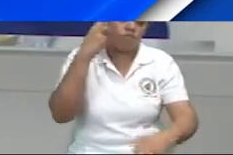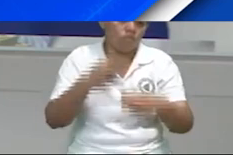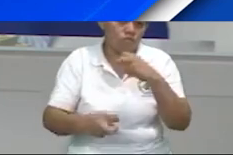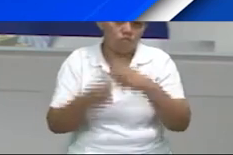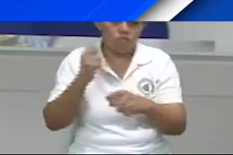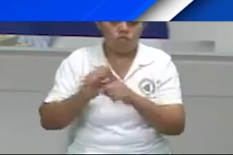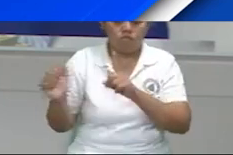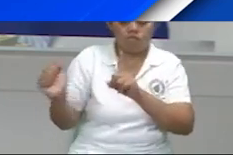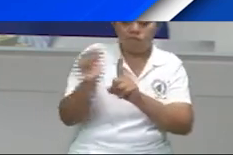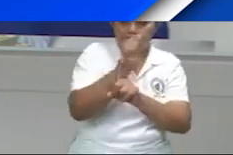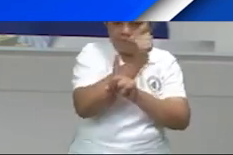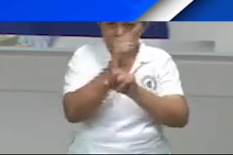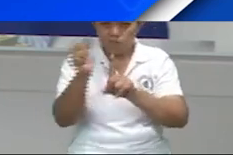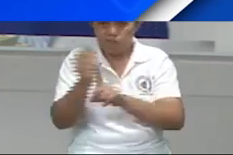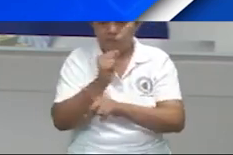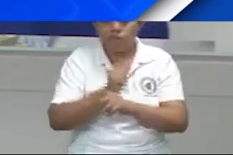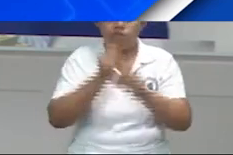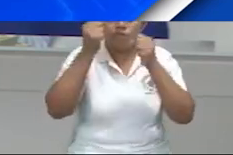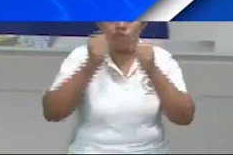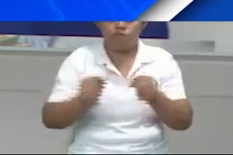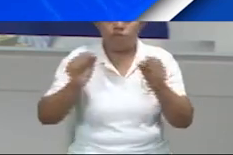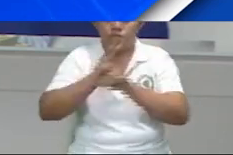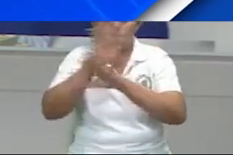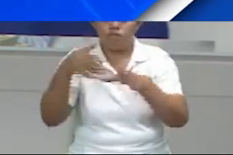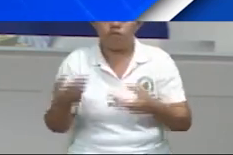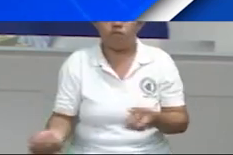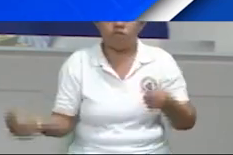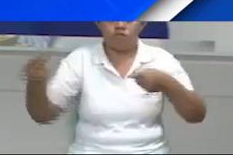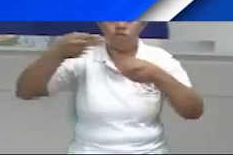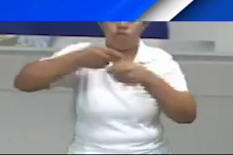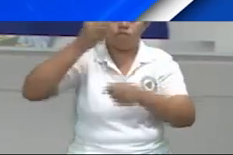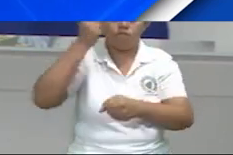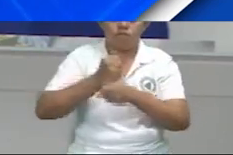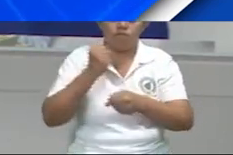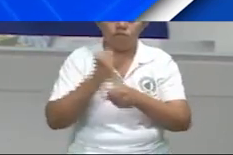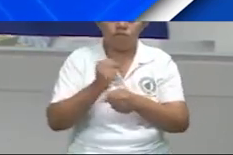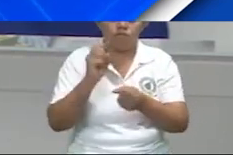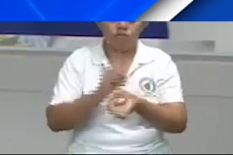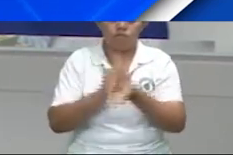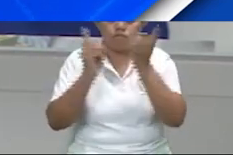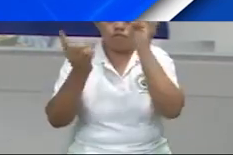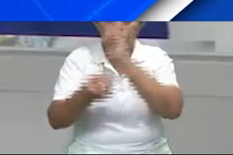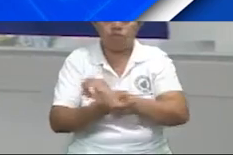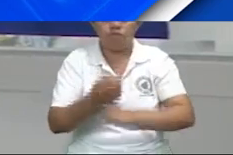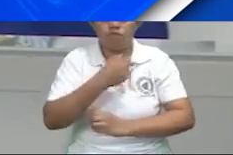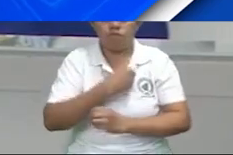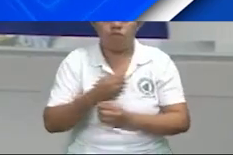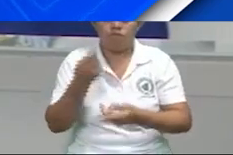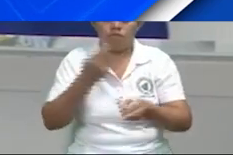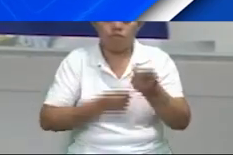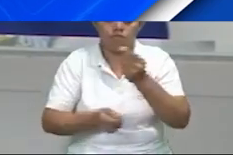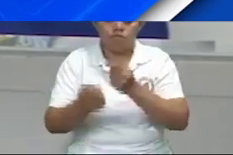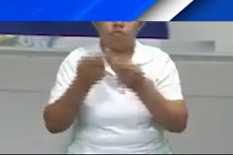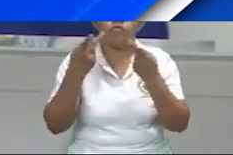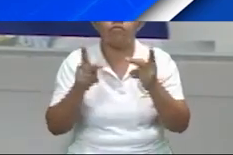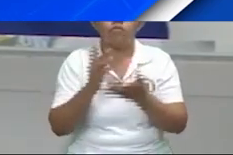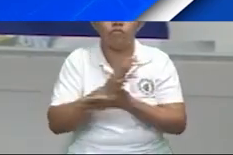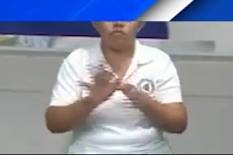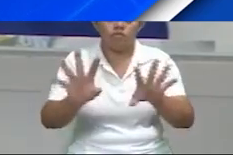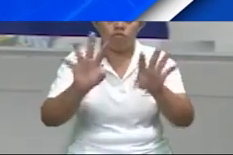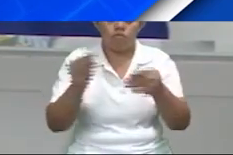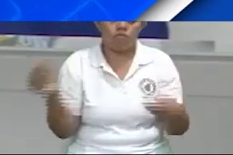y violencia género y empleo y la transformación económica y se